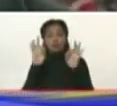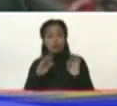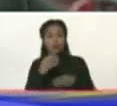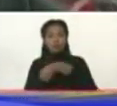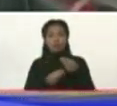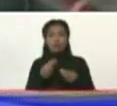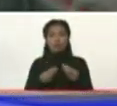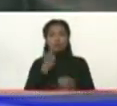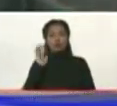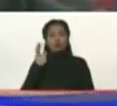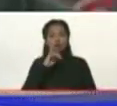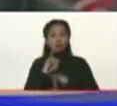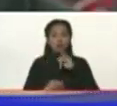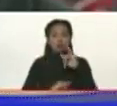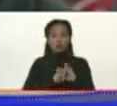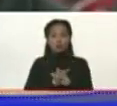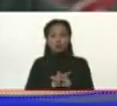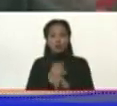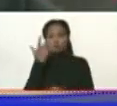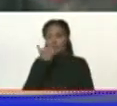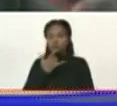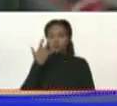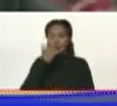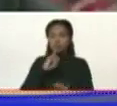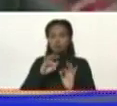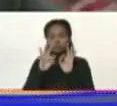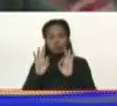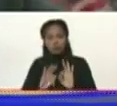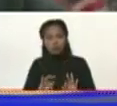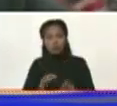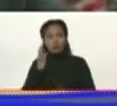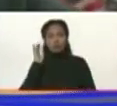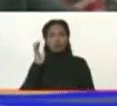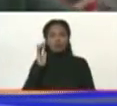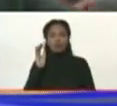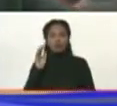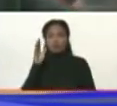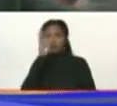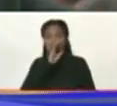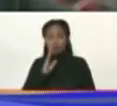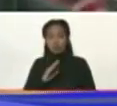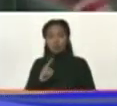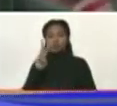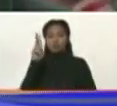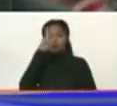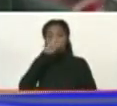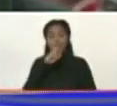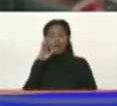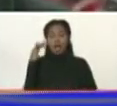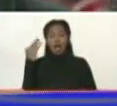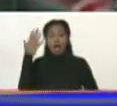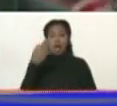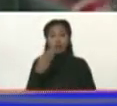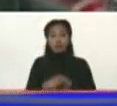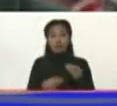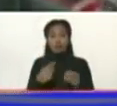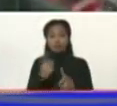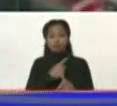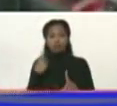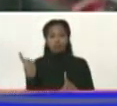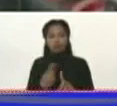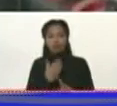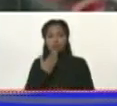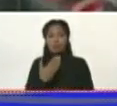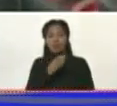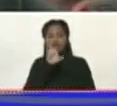que se hagan Congreso Internacional Afrodescendiente en el marco del Foro de San Pablo cada 2 años con sedes rotativas a